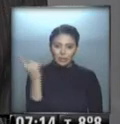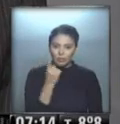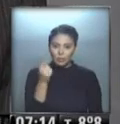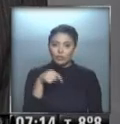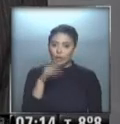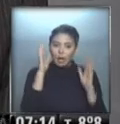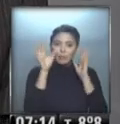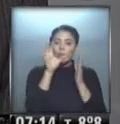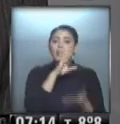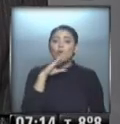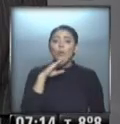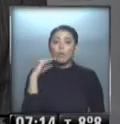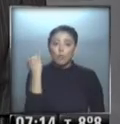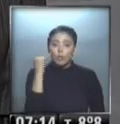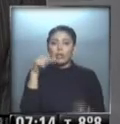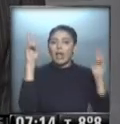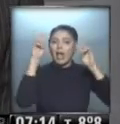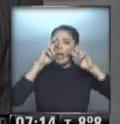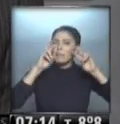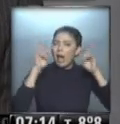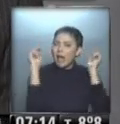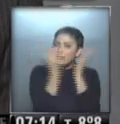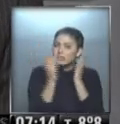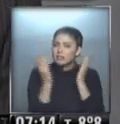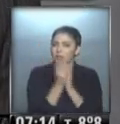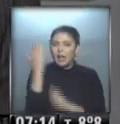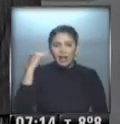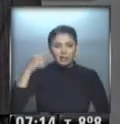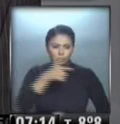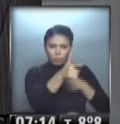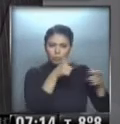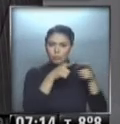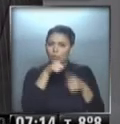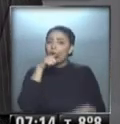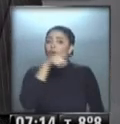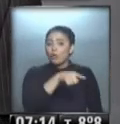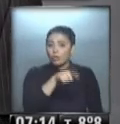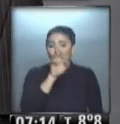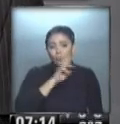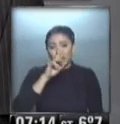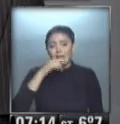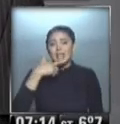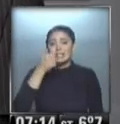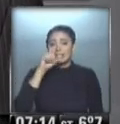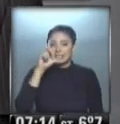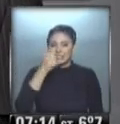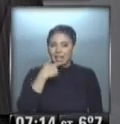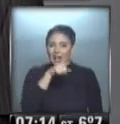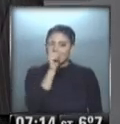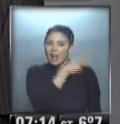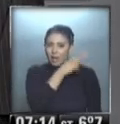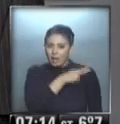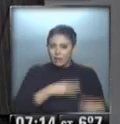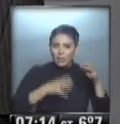Nos ubicamos en Jujuy, donde avanza la investigación por el ataque con armas de fuego que sufrió Milagro Salo, la líder de